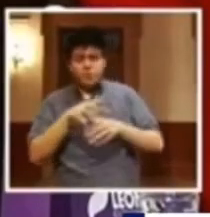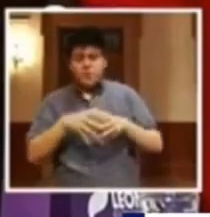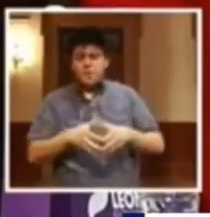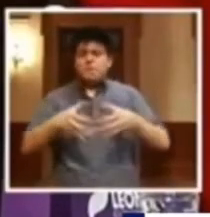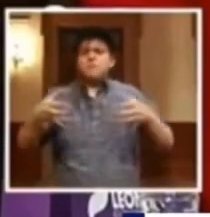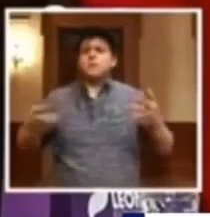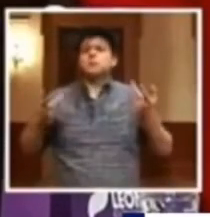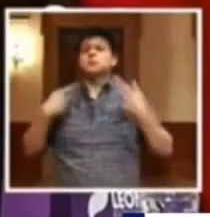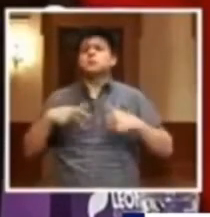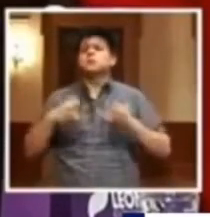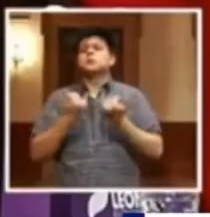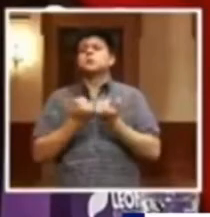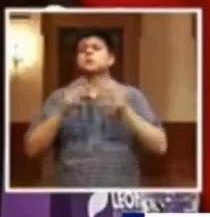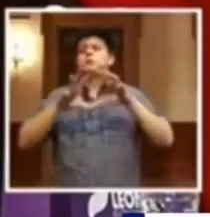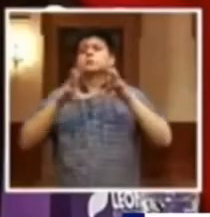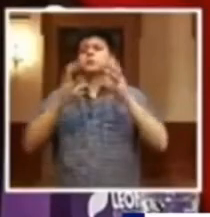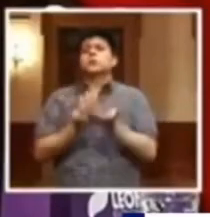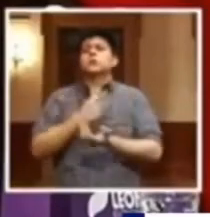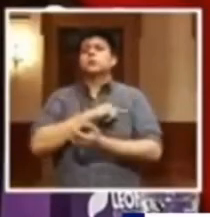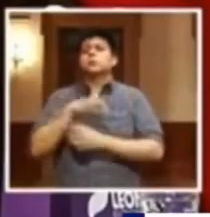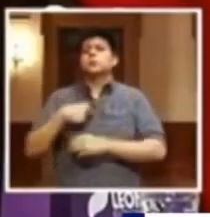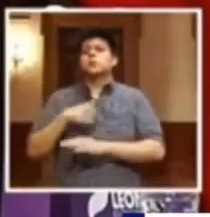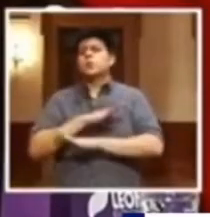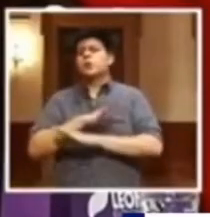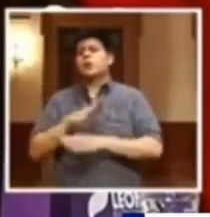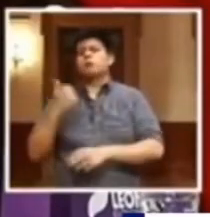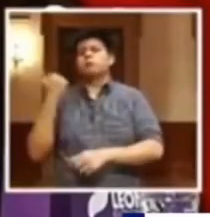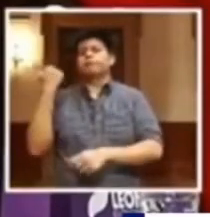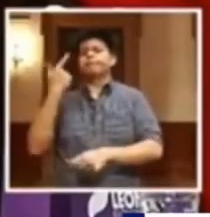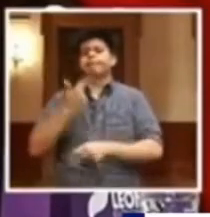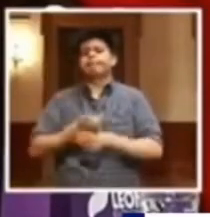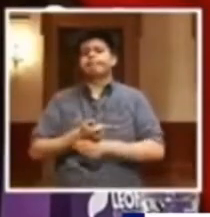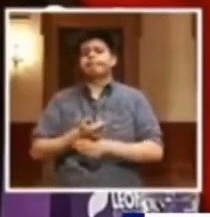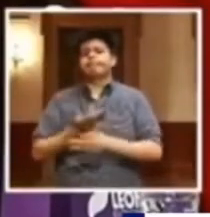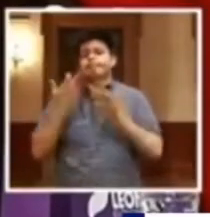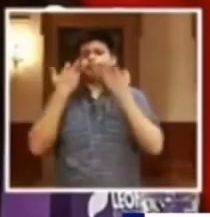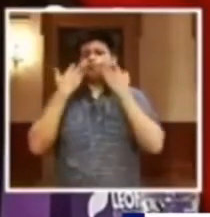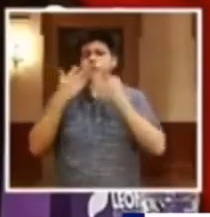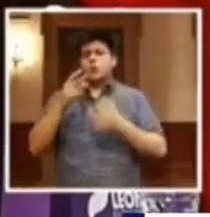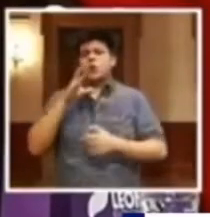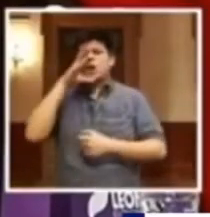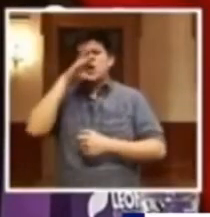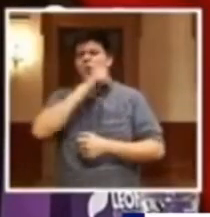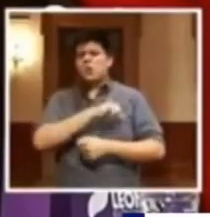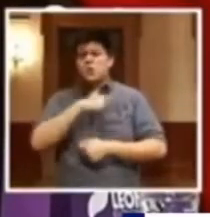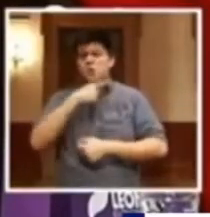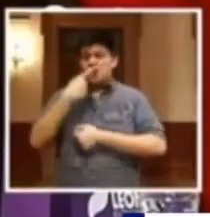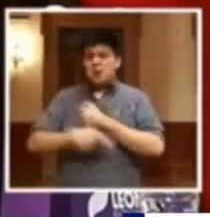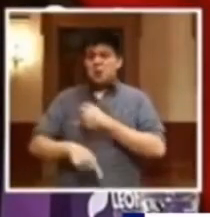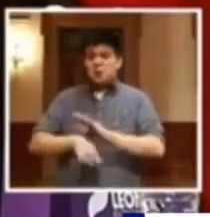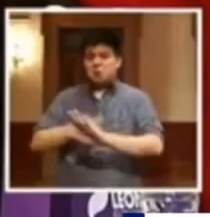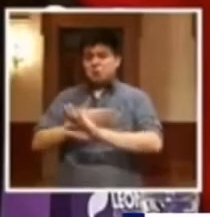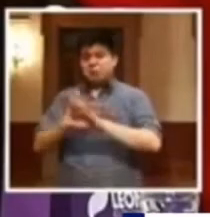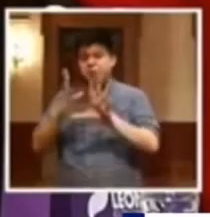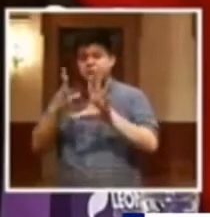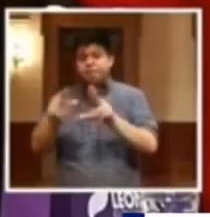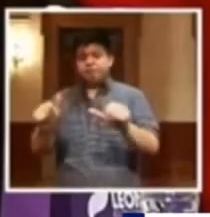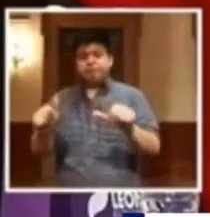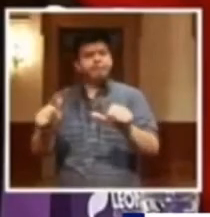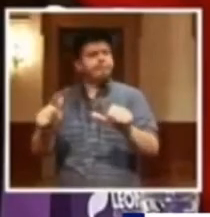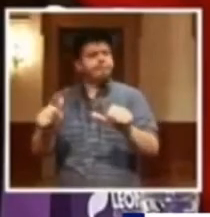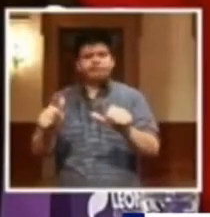en todo el mundo se ha visto que el calor no lo afecta. Este virus es un